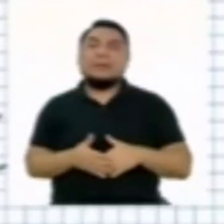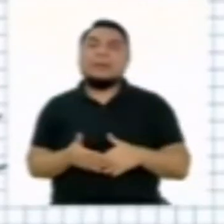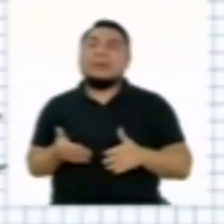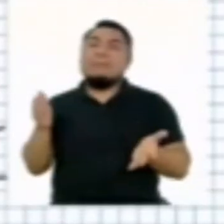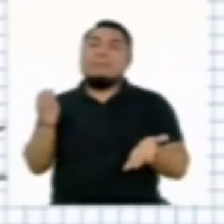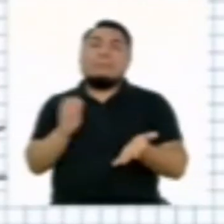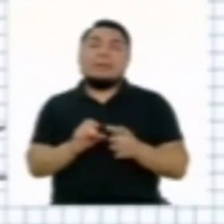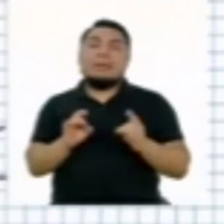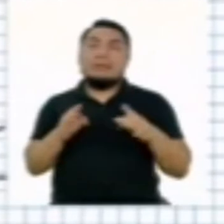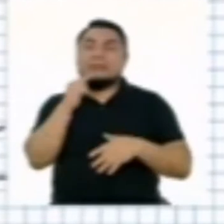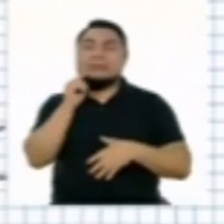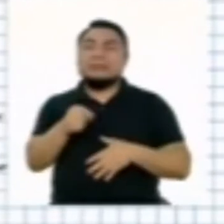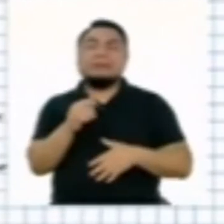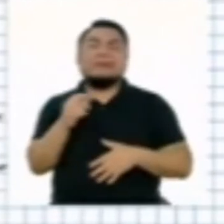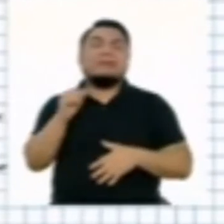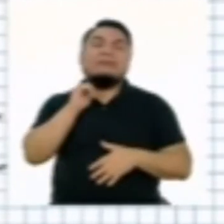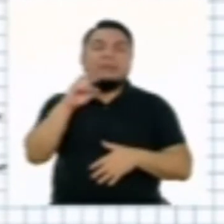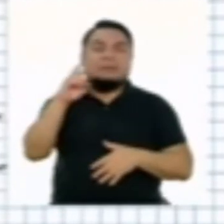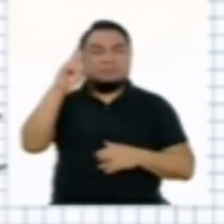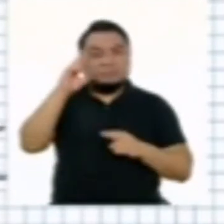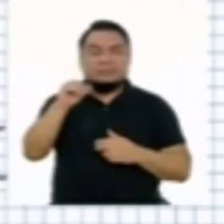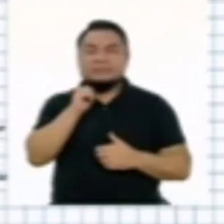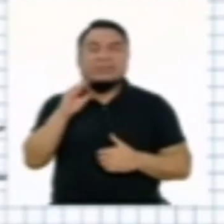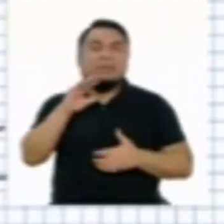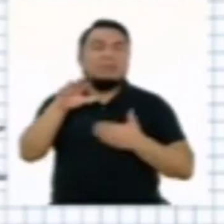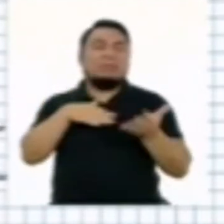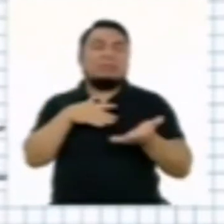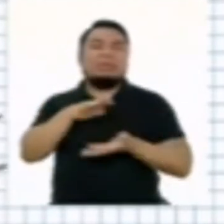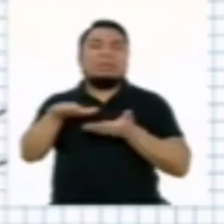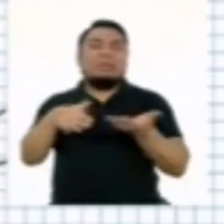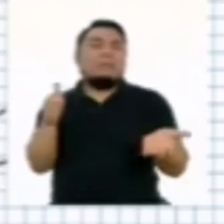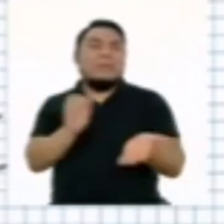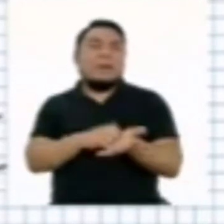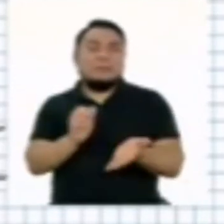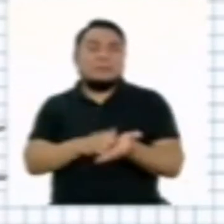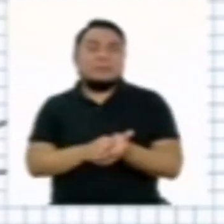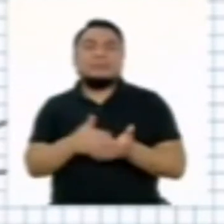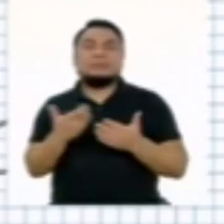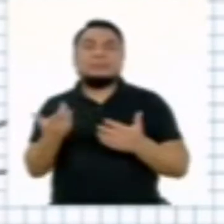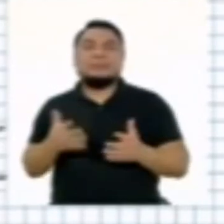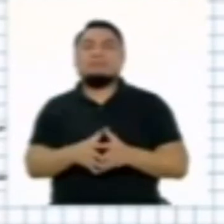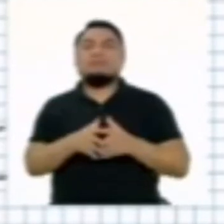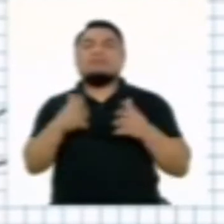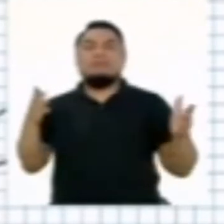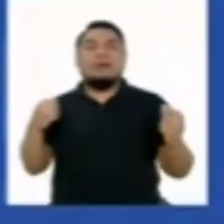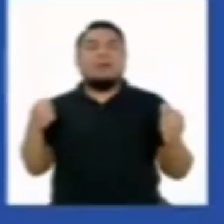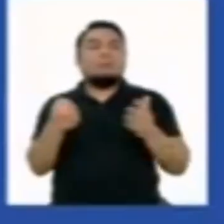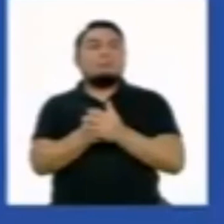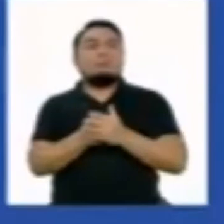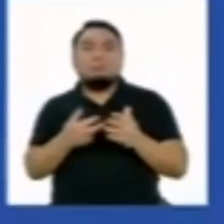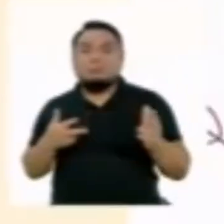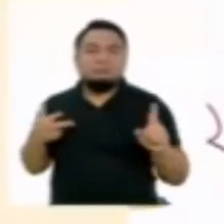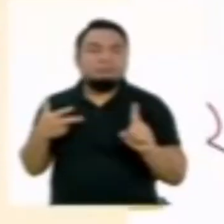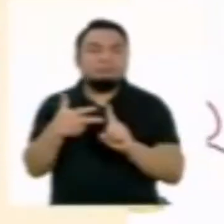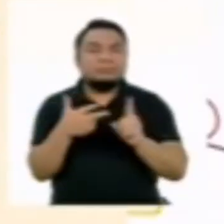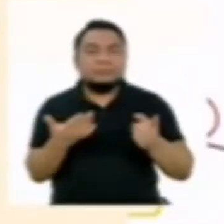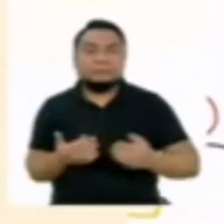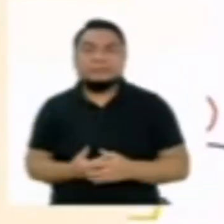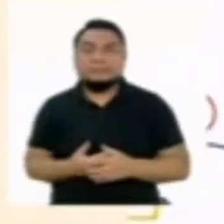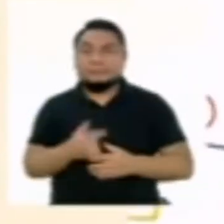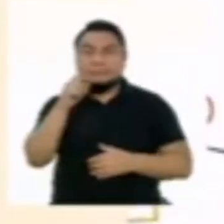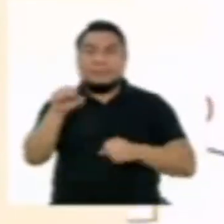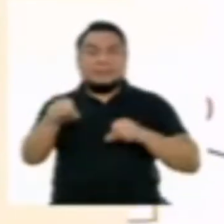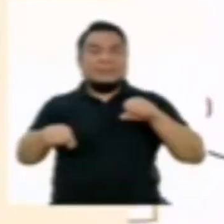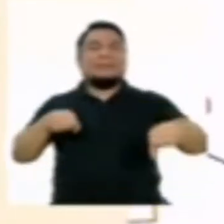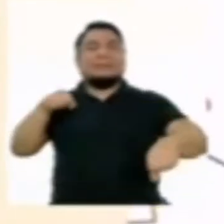más terrible es que su imprudencia no solo genera más congestión, sino también muchísimos accidentes. Si vemos